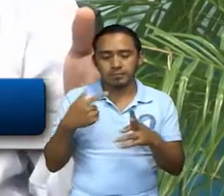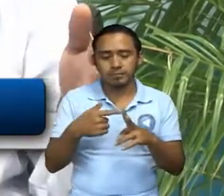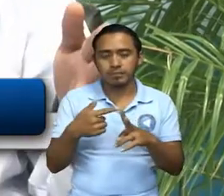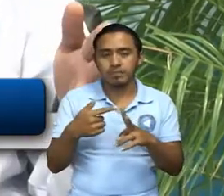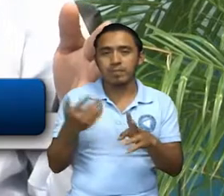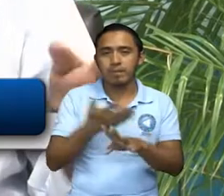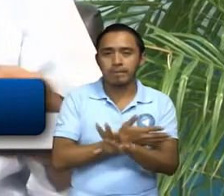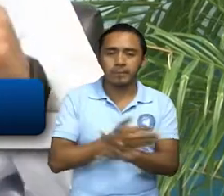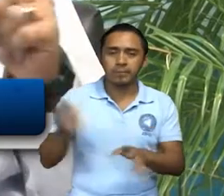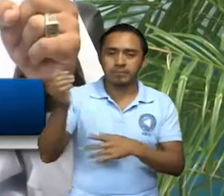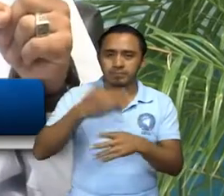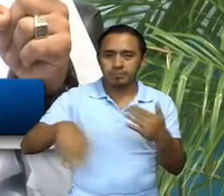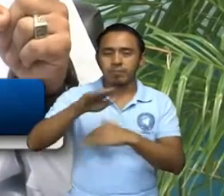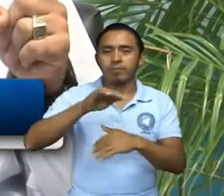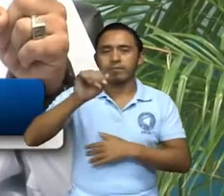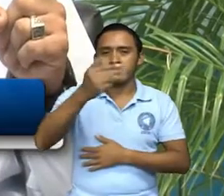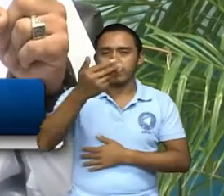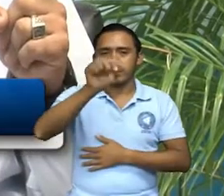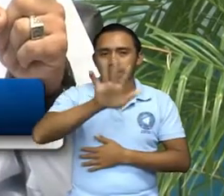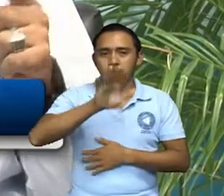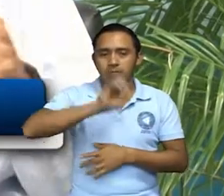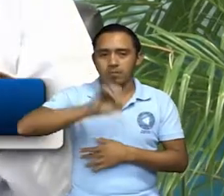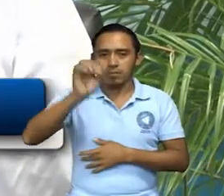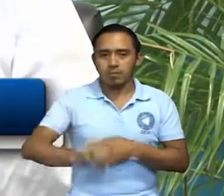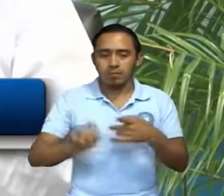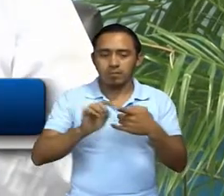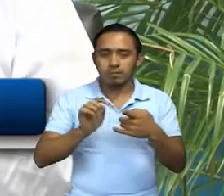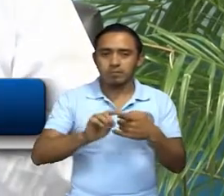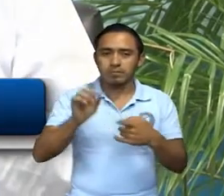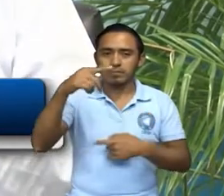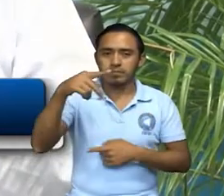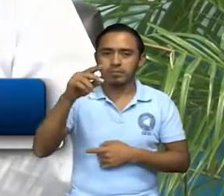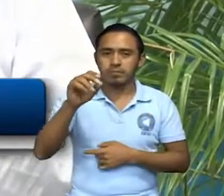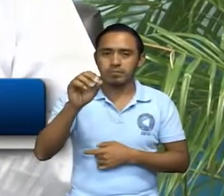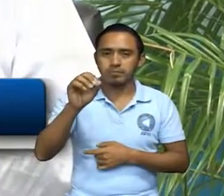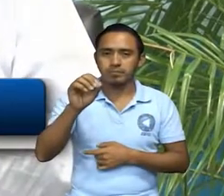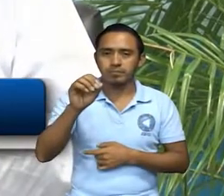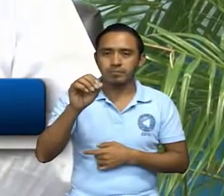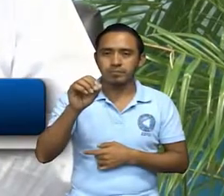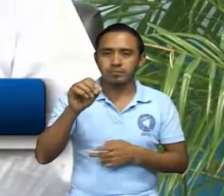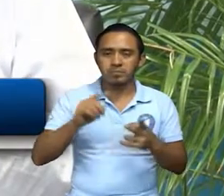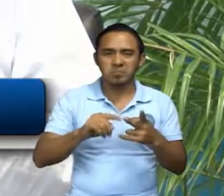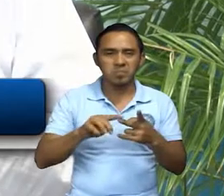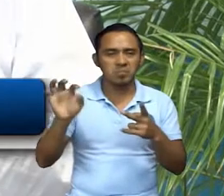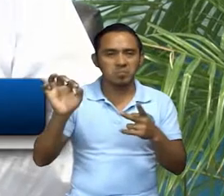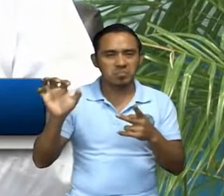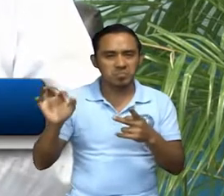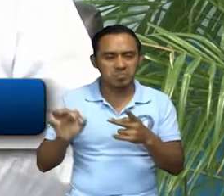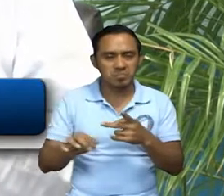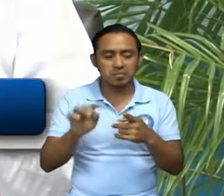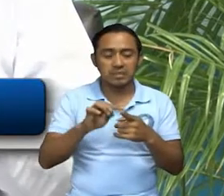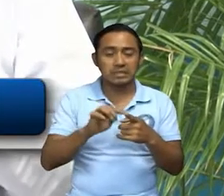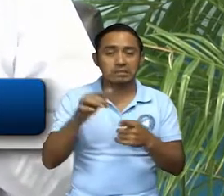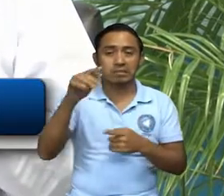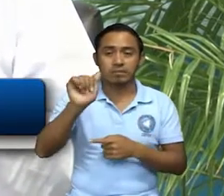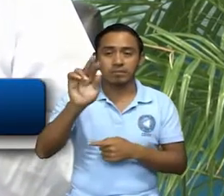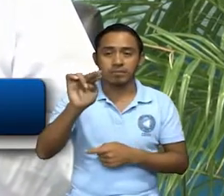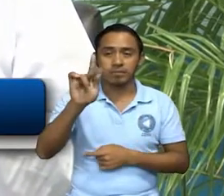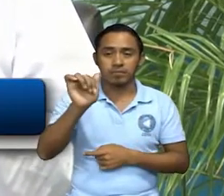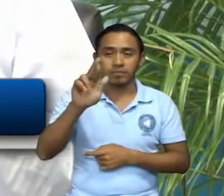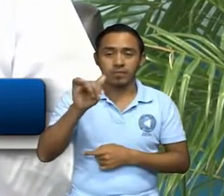más frecuente, es el 95% de los casos. El sangrado posterior es muy, muy escaso, porque estos